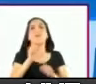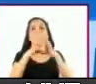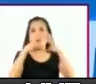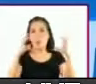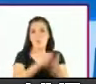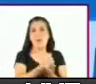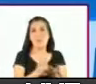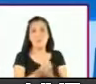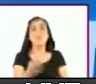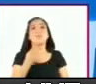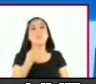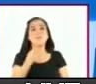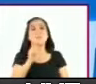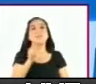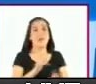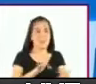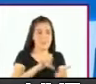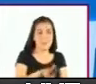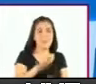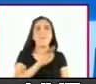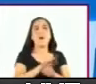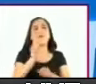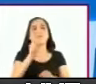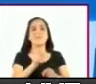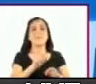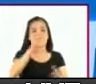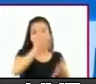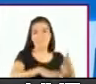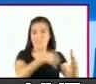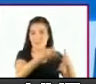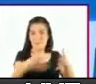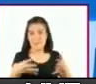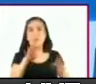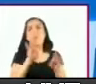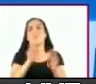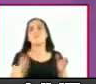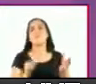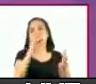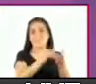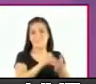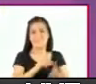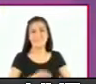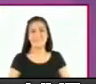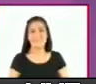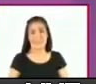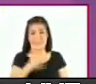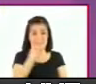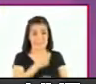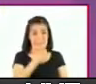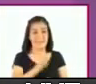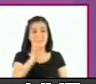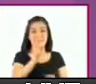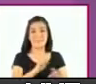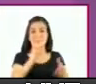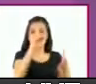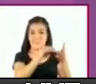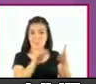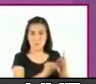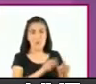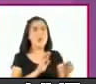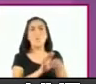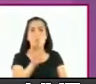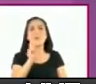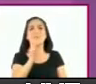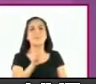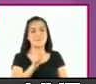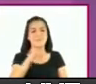azules, usando el apoyo de una tabla de datos o registro tabular. En la primera columna registramos